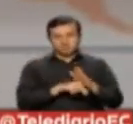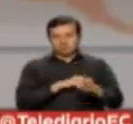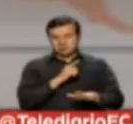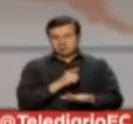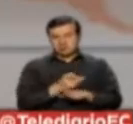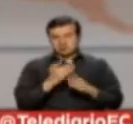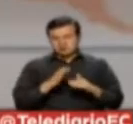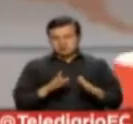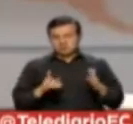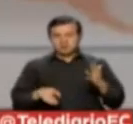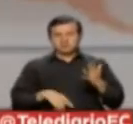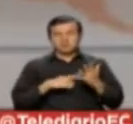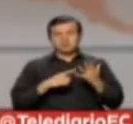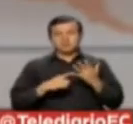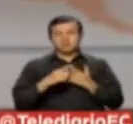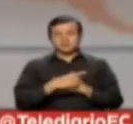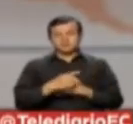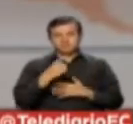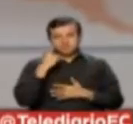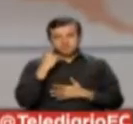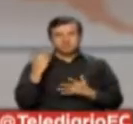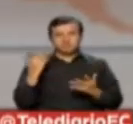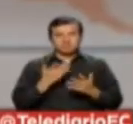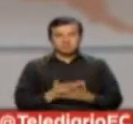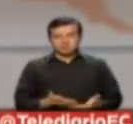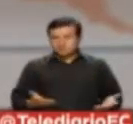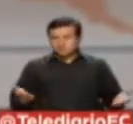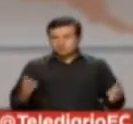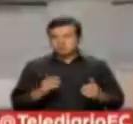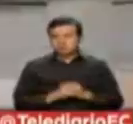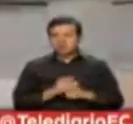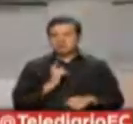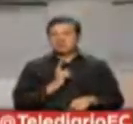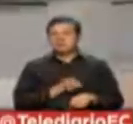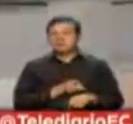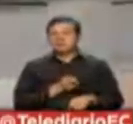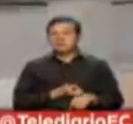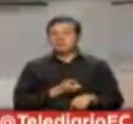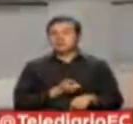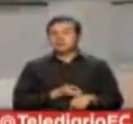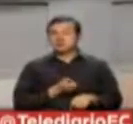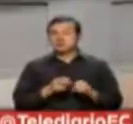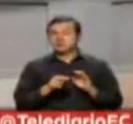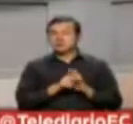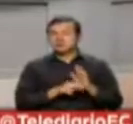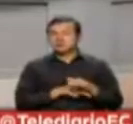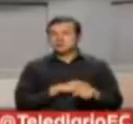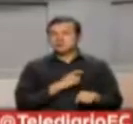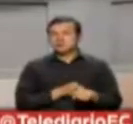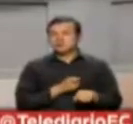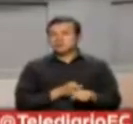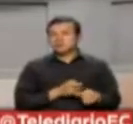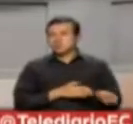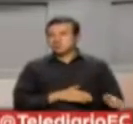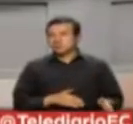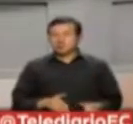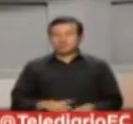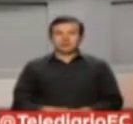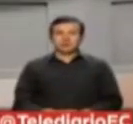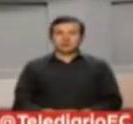este estamos hablando de texto escolar y vemos puntualmente saber cuáles son las normas como definidos y